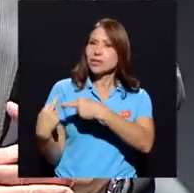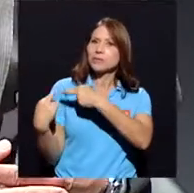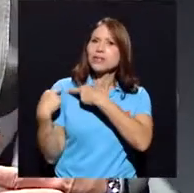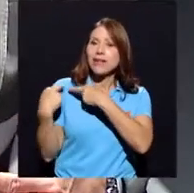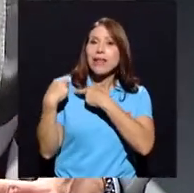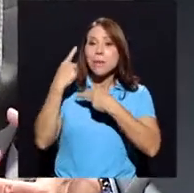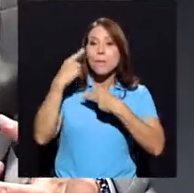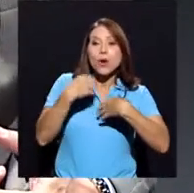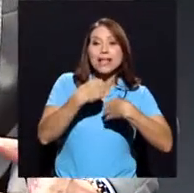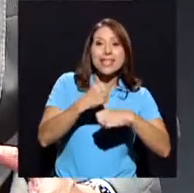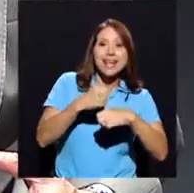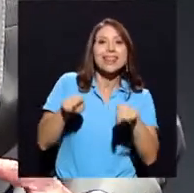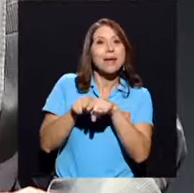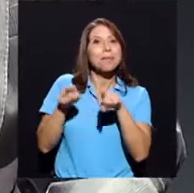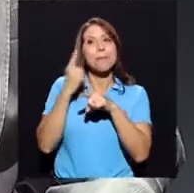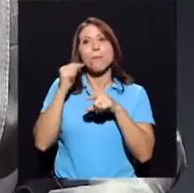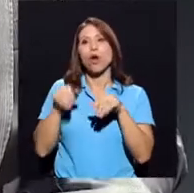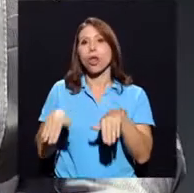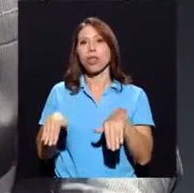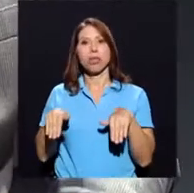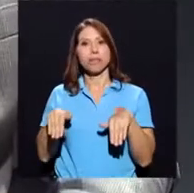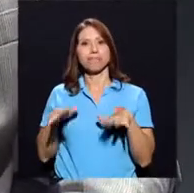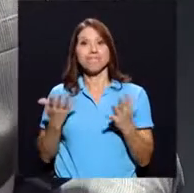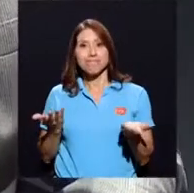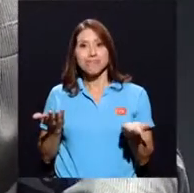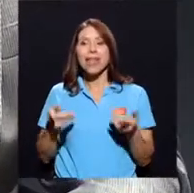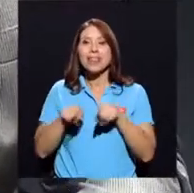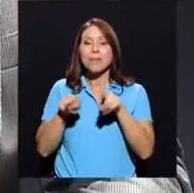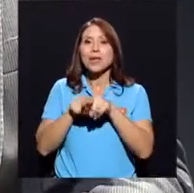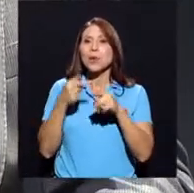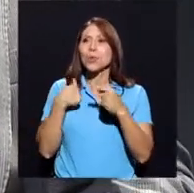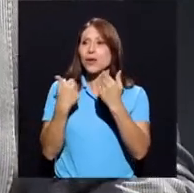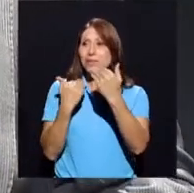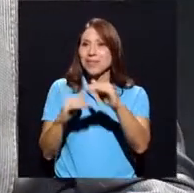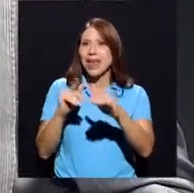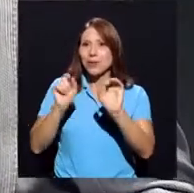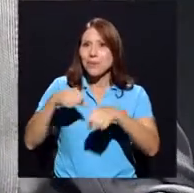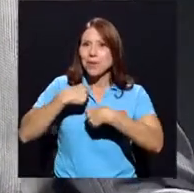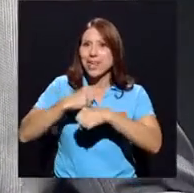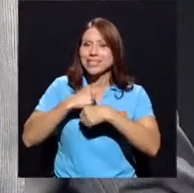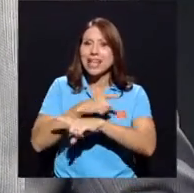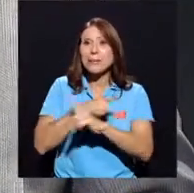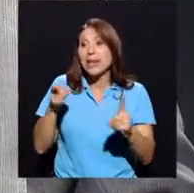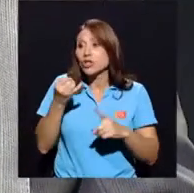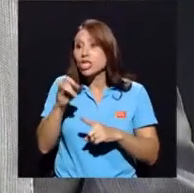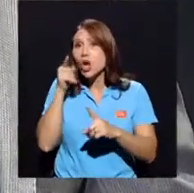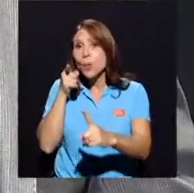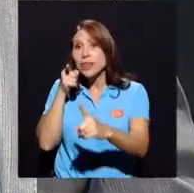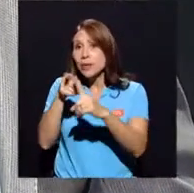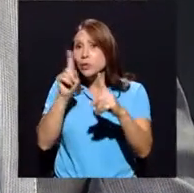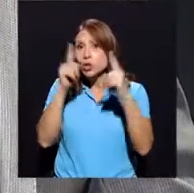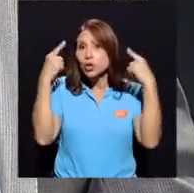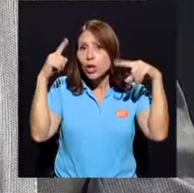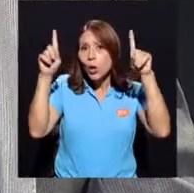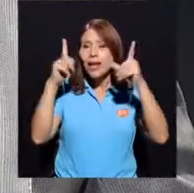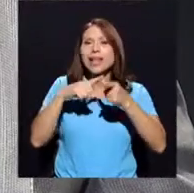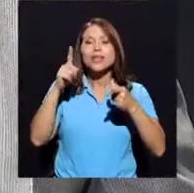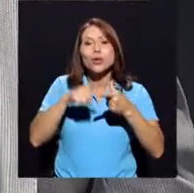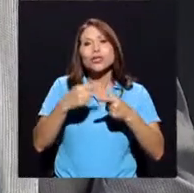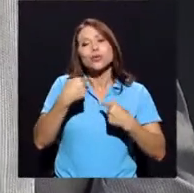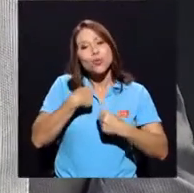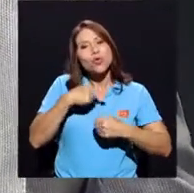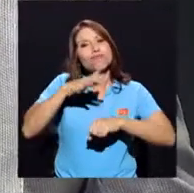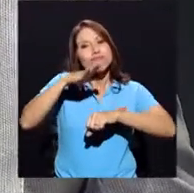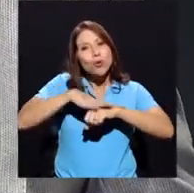por inacción aún cuando se ha limitado lo que no puede hacer al no lograr ser los objetivos que se plantea pues bien que mal uno va con la culpa